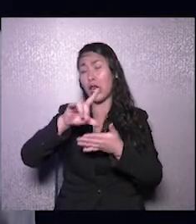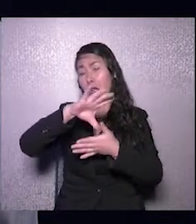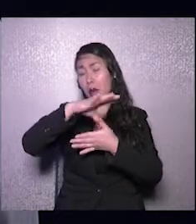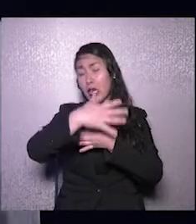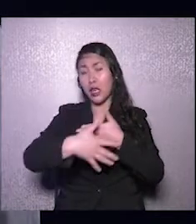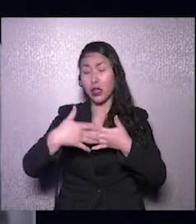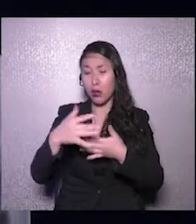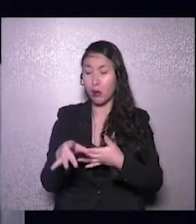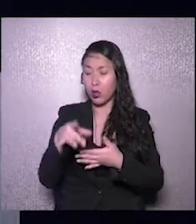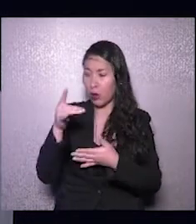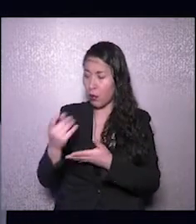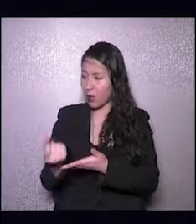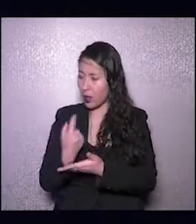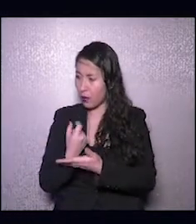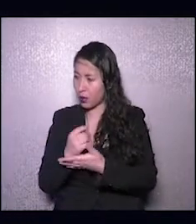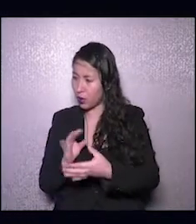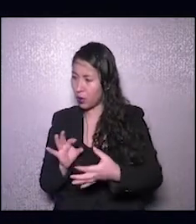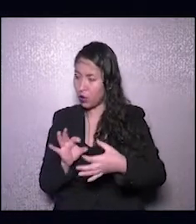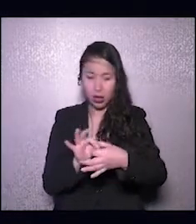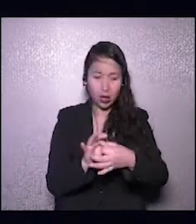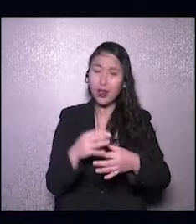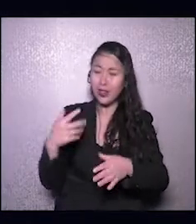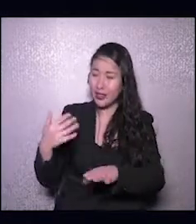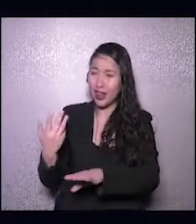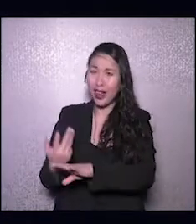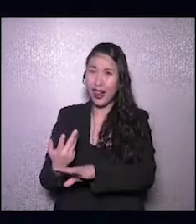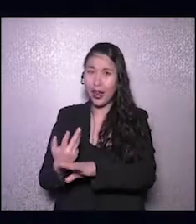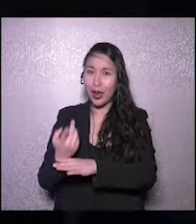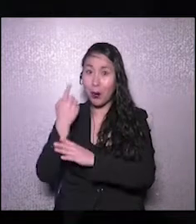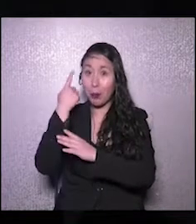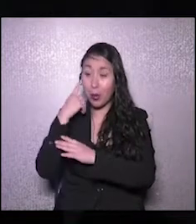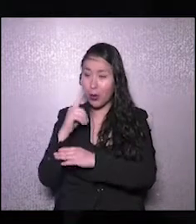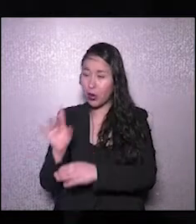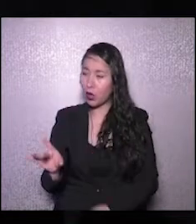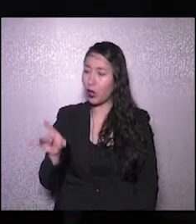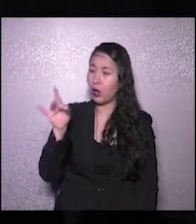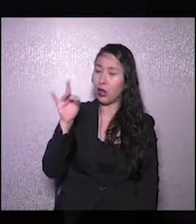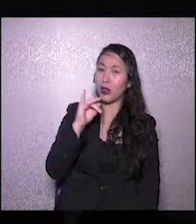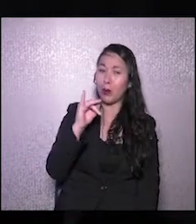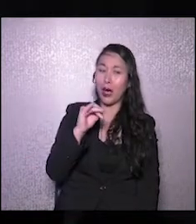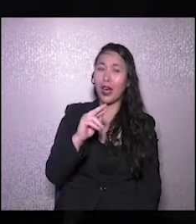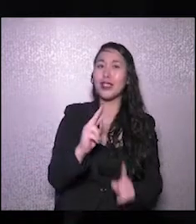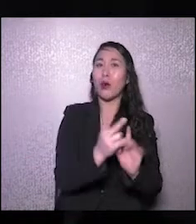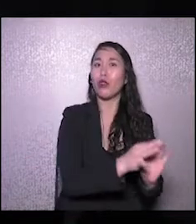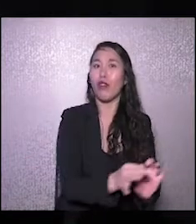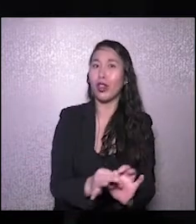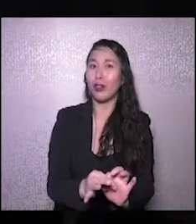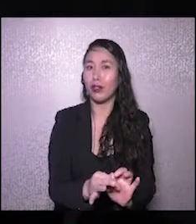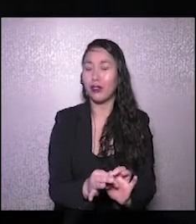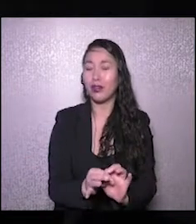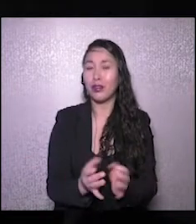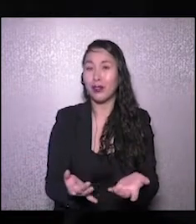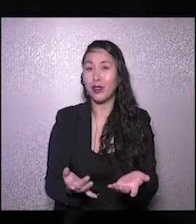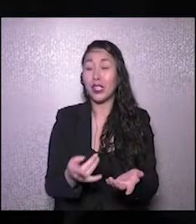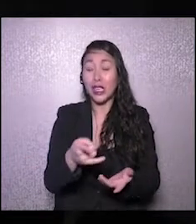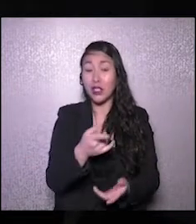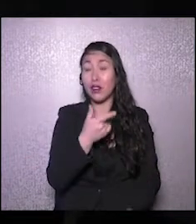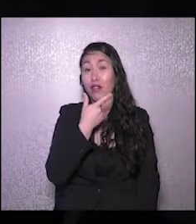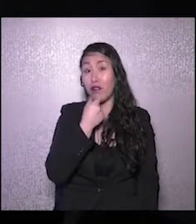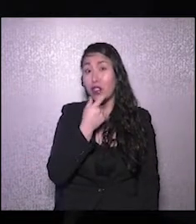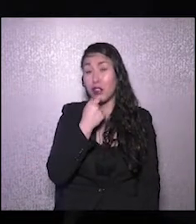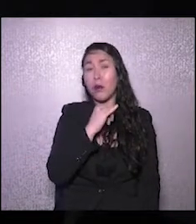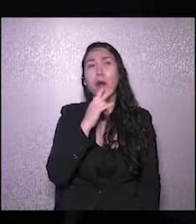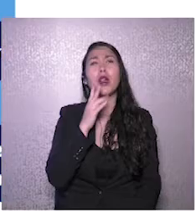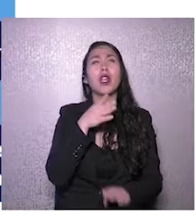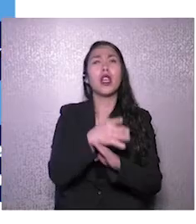medicamentos que ya existen, que ya están validados, pero tienen un efecto secundario que no había estado descrito. Y eso es fácil ir a validarlo